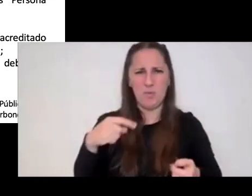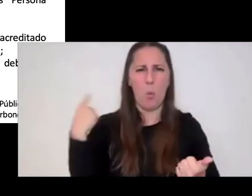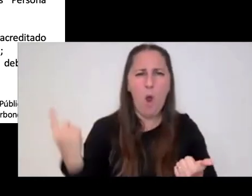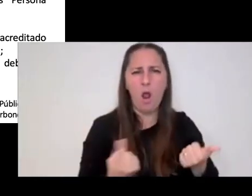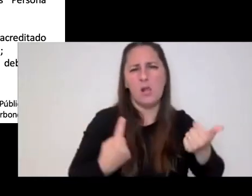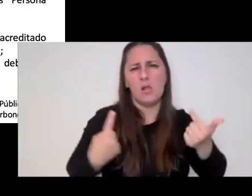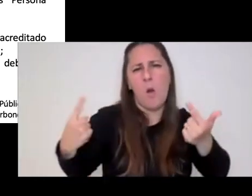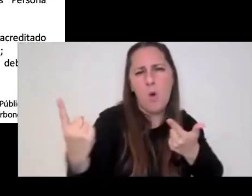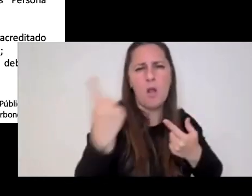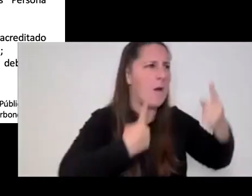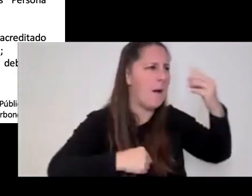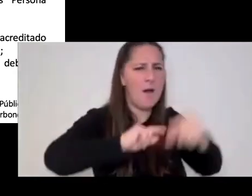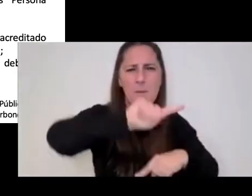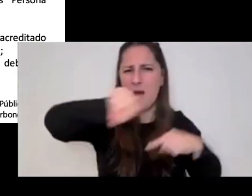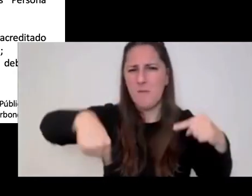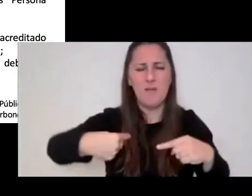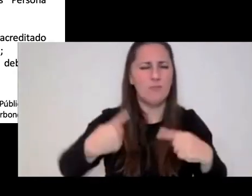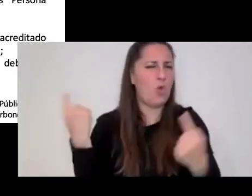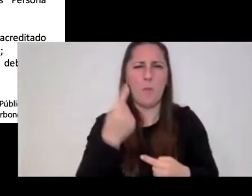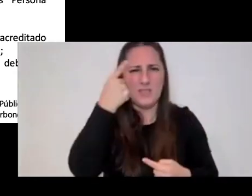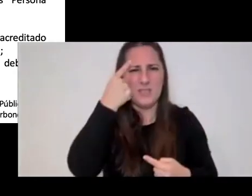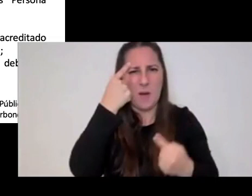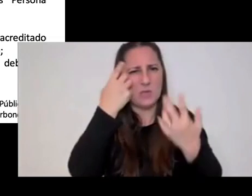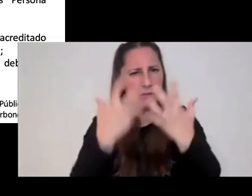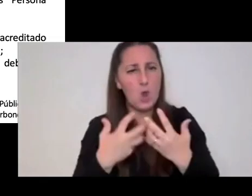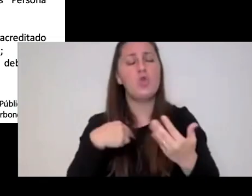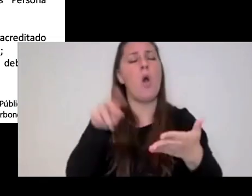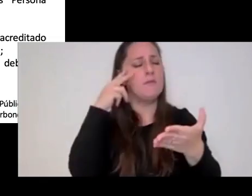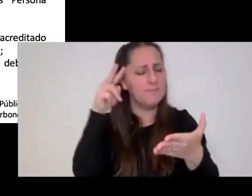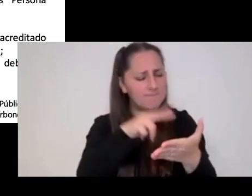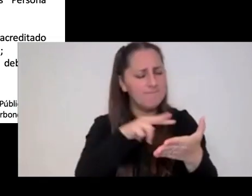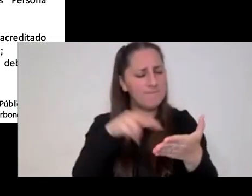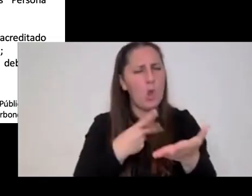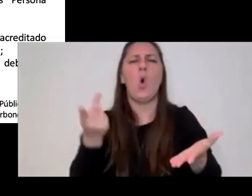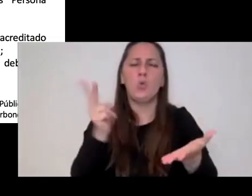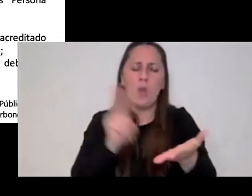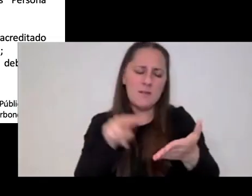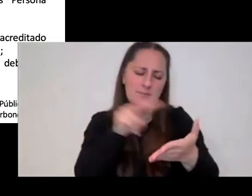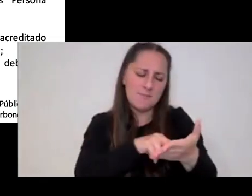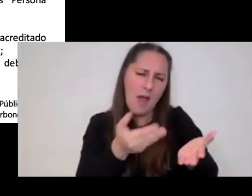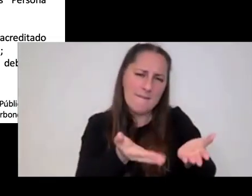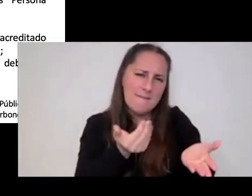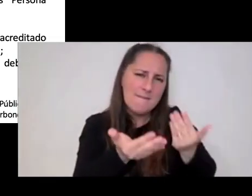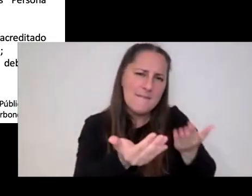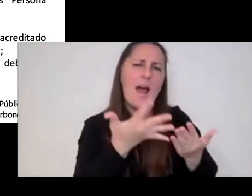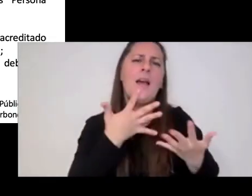esto. Y yo la verdad tuve que leerlo varias veces para tratar de desgranarlo. Espero haberlo logrado y quiero transmitirlo de la forma más